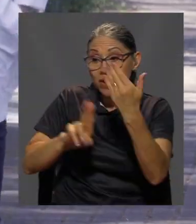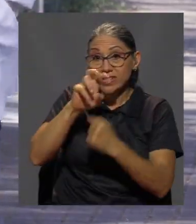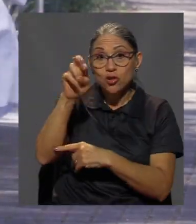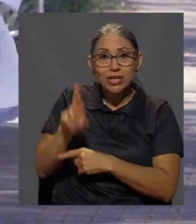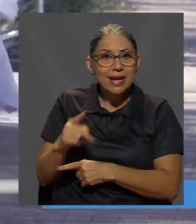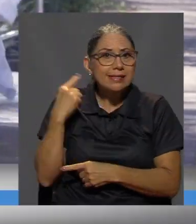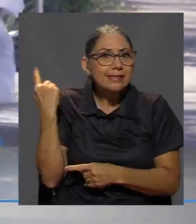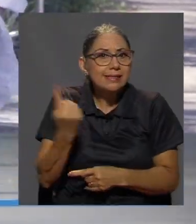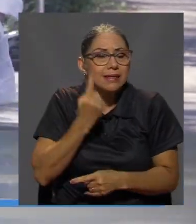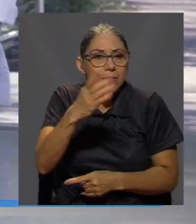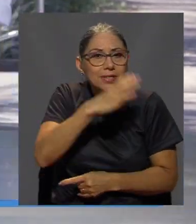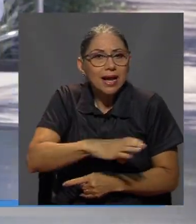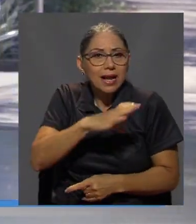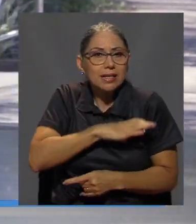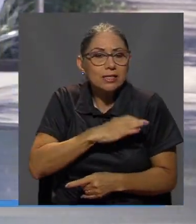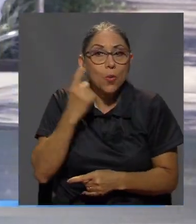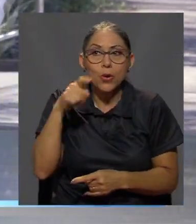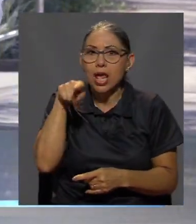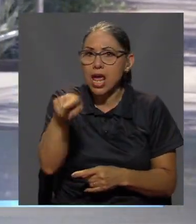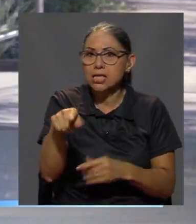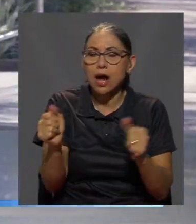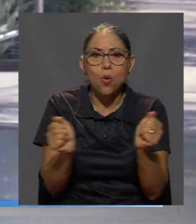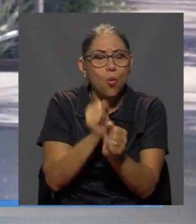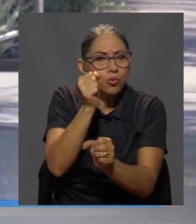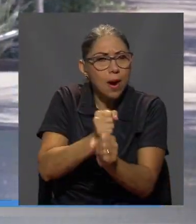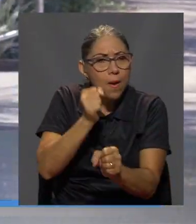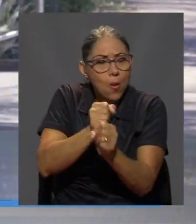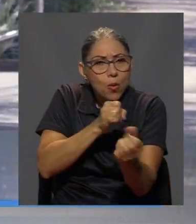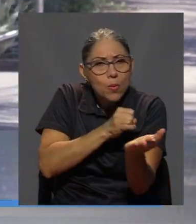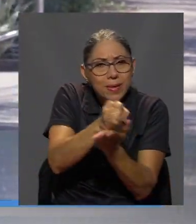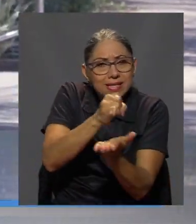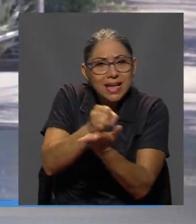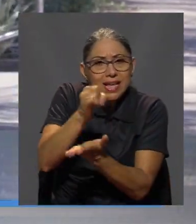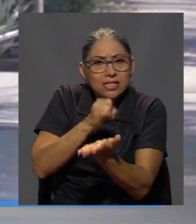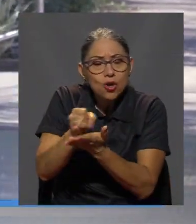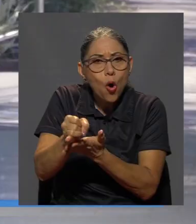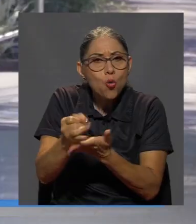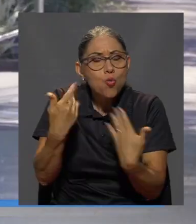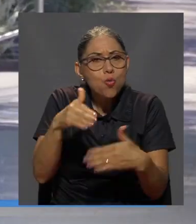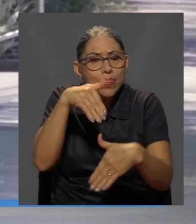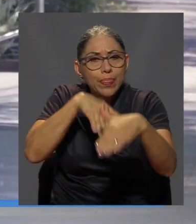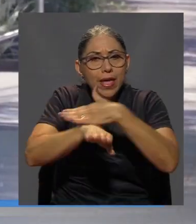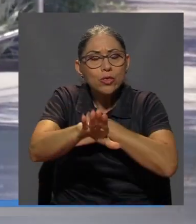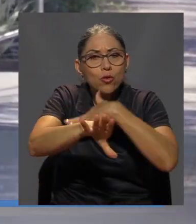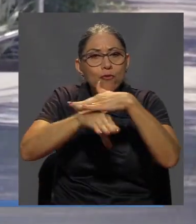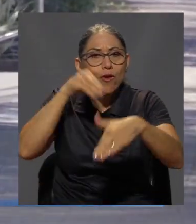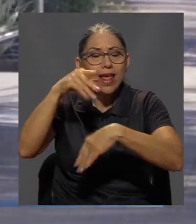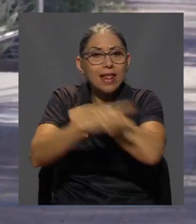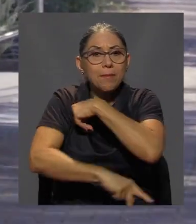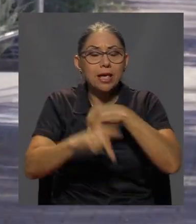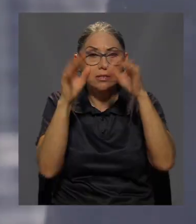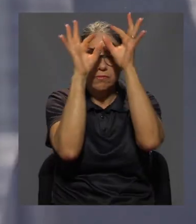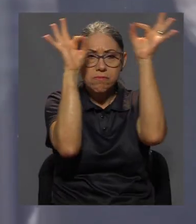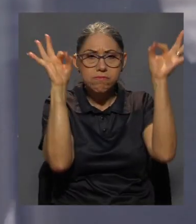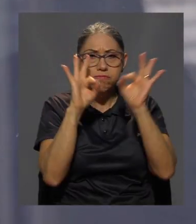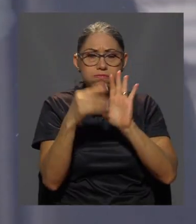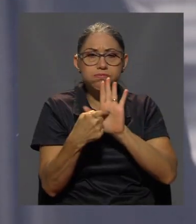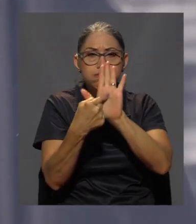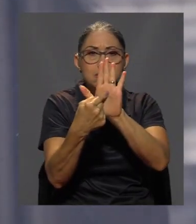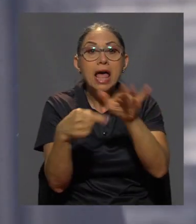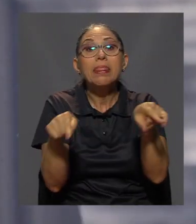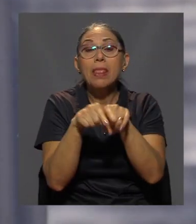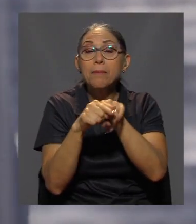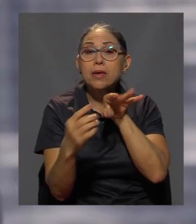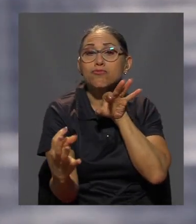La Universidad de Costa Rica siempre se ha caracterizado por destacar con su aporte en investigación dentro y fuera del país, así como